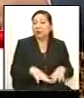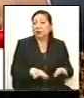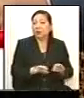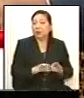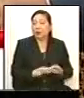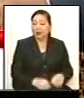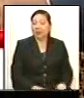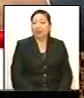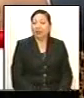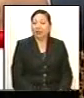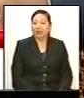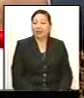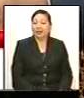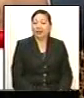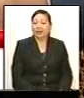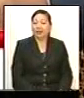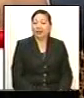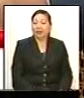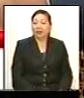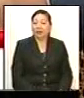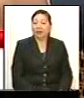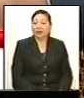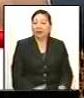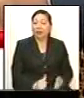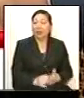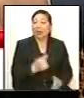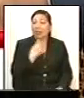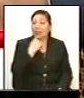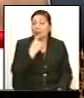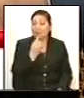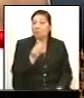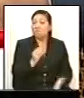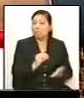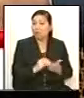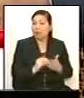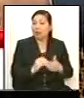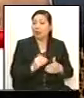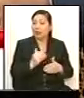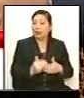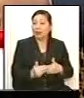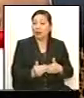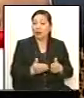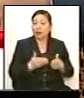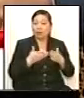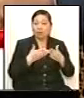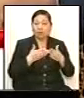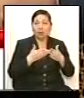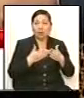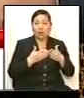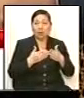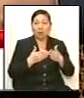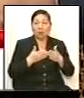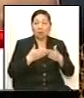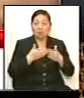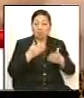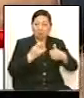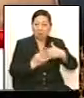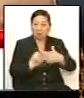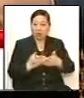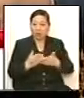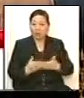esos track centers. Lo que él plantea es mucho más allá, es un puerto seco, que son los